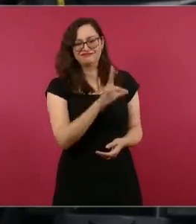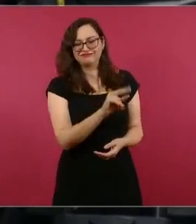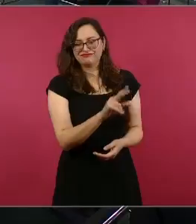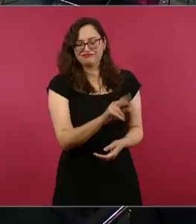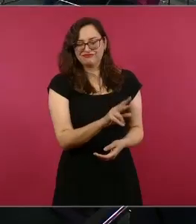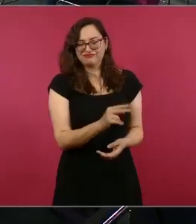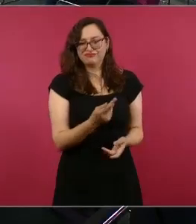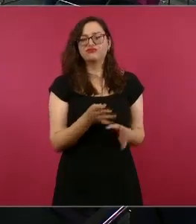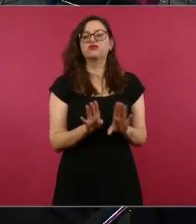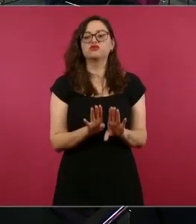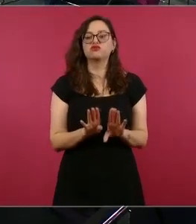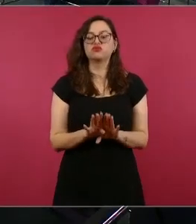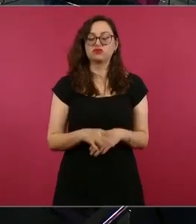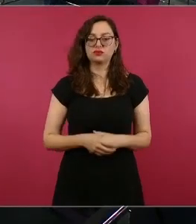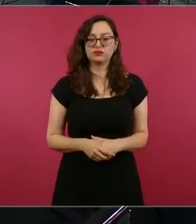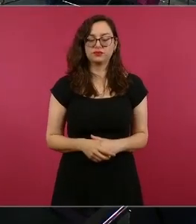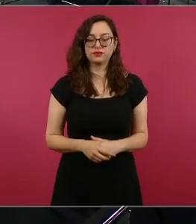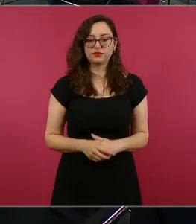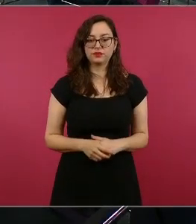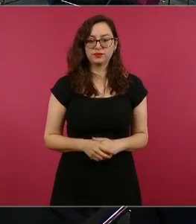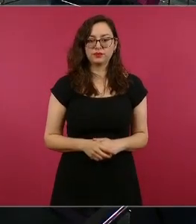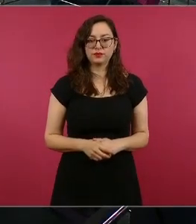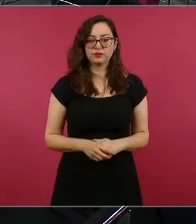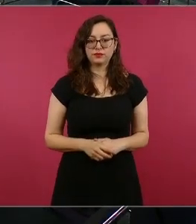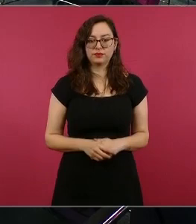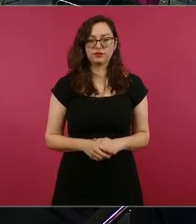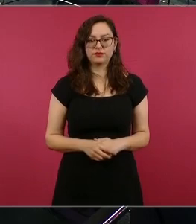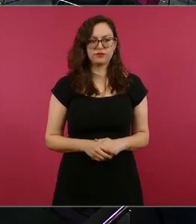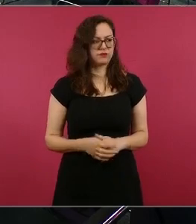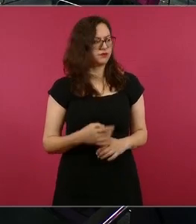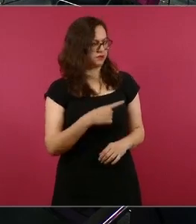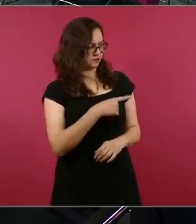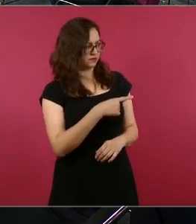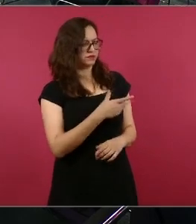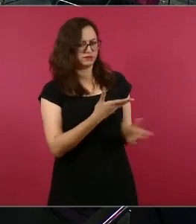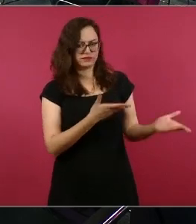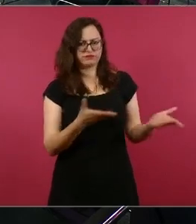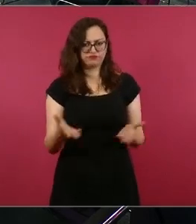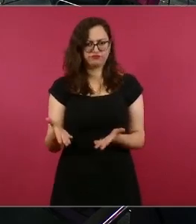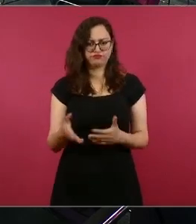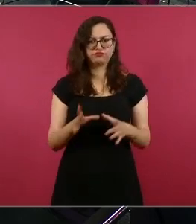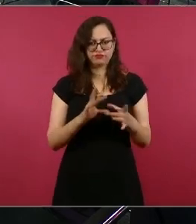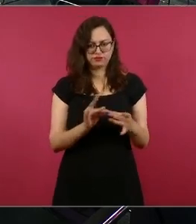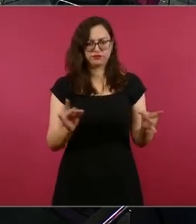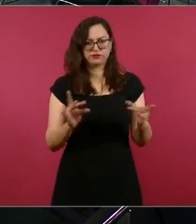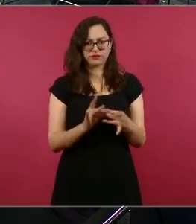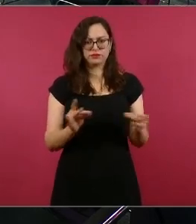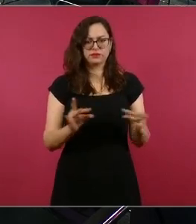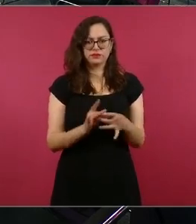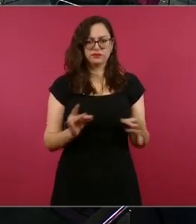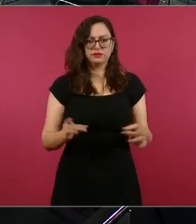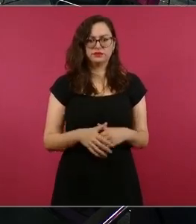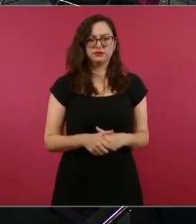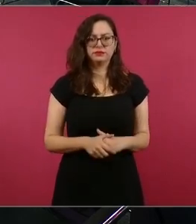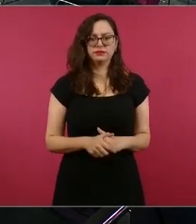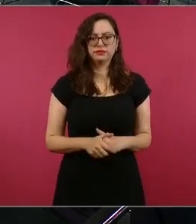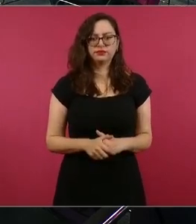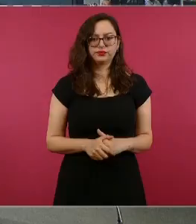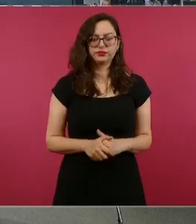cosa. Pues adelante, yo creo que hace falta hacer